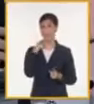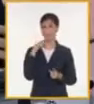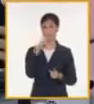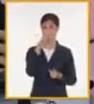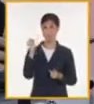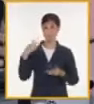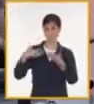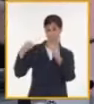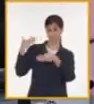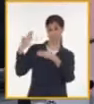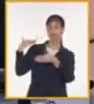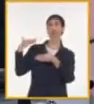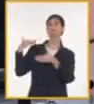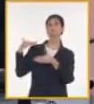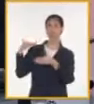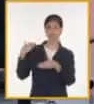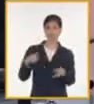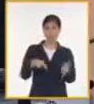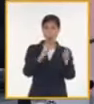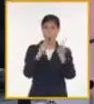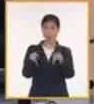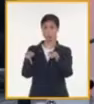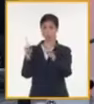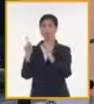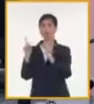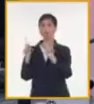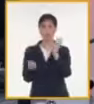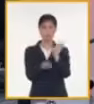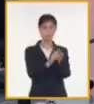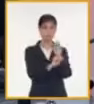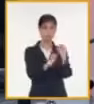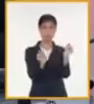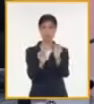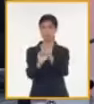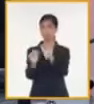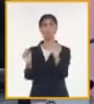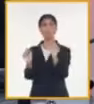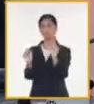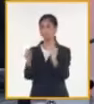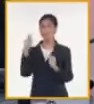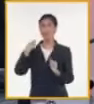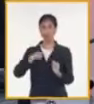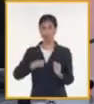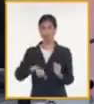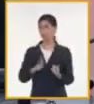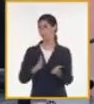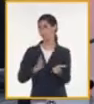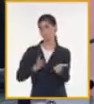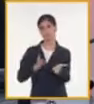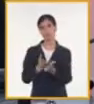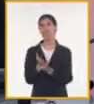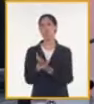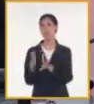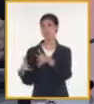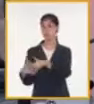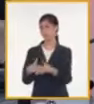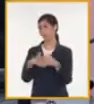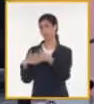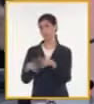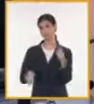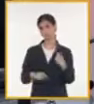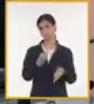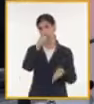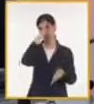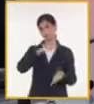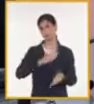atentados a los hoteles sigue ocurriendo hoy con la total de las autoridades de Estados Unidos cómo ha